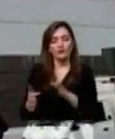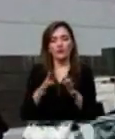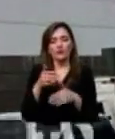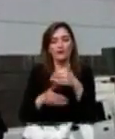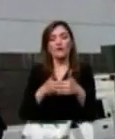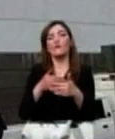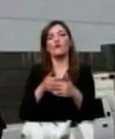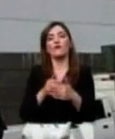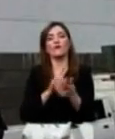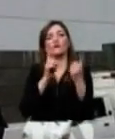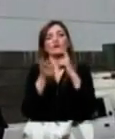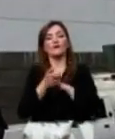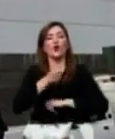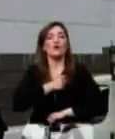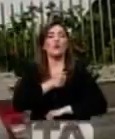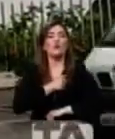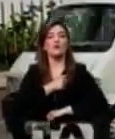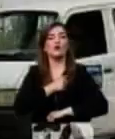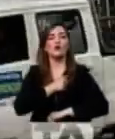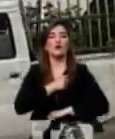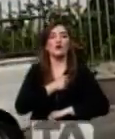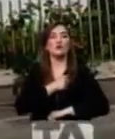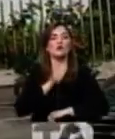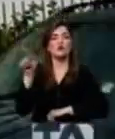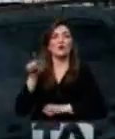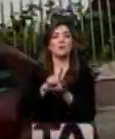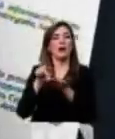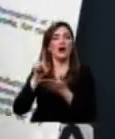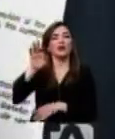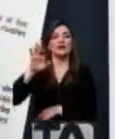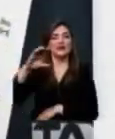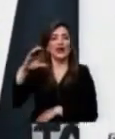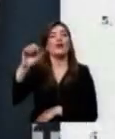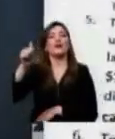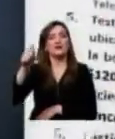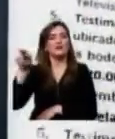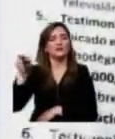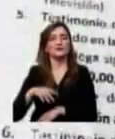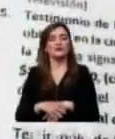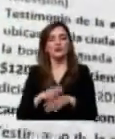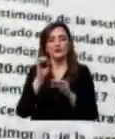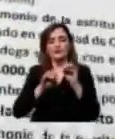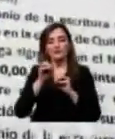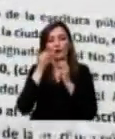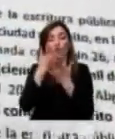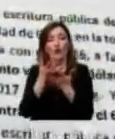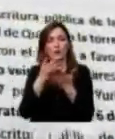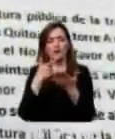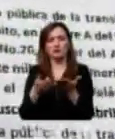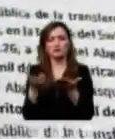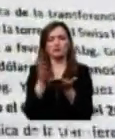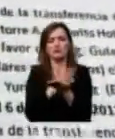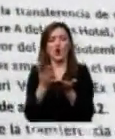proceso de transferencia de dominio correrían por cuenta de tc-televisión el informe de auditoría detalla sin embargo otro de los